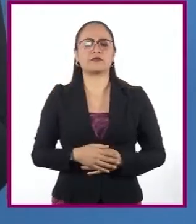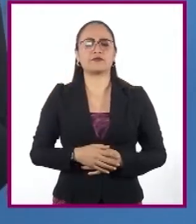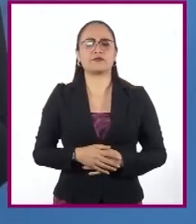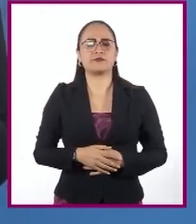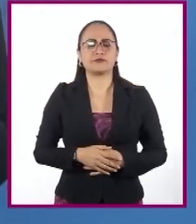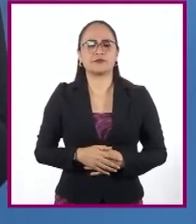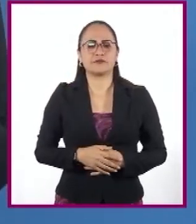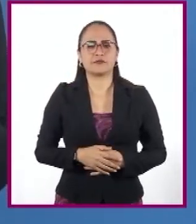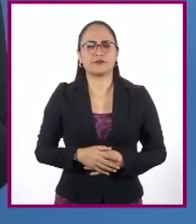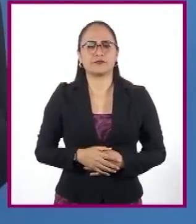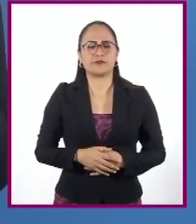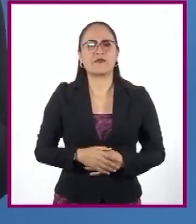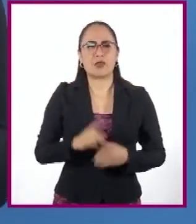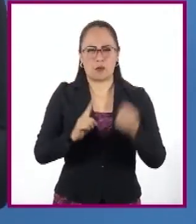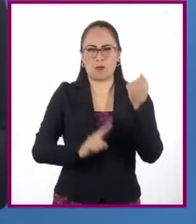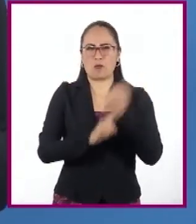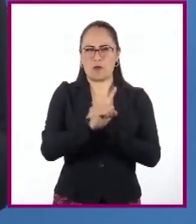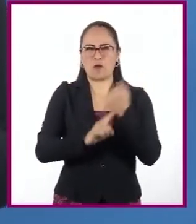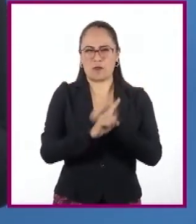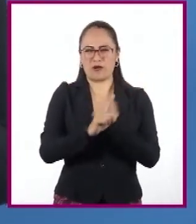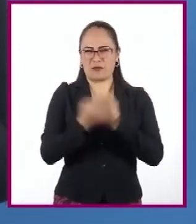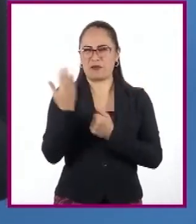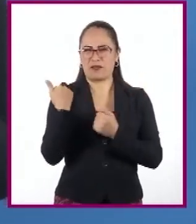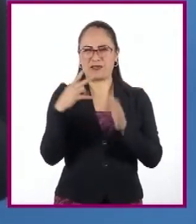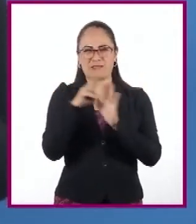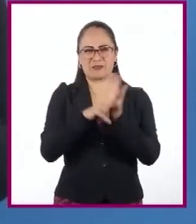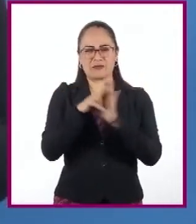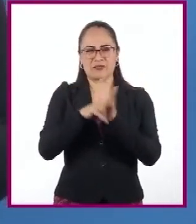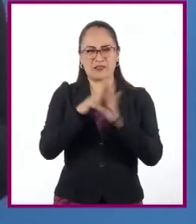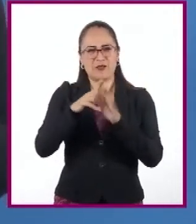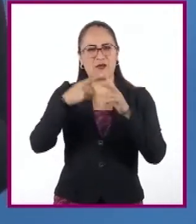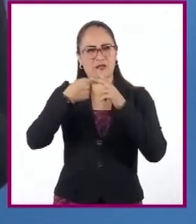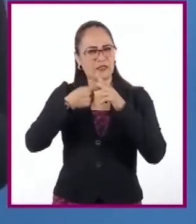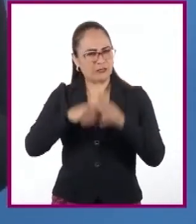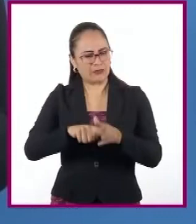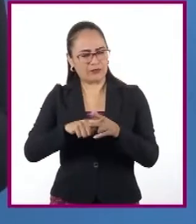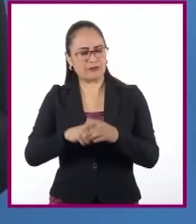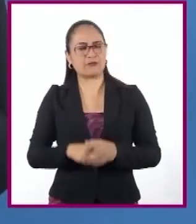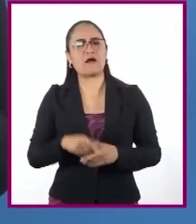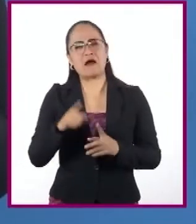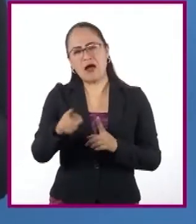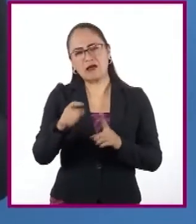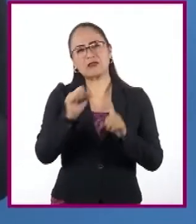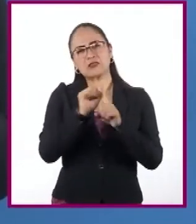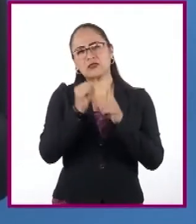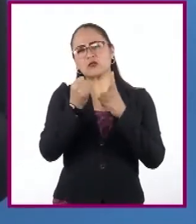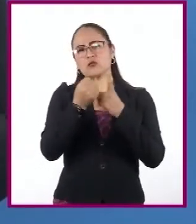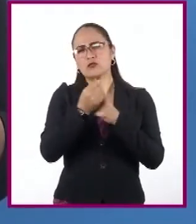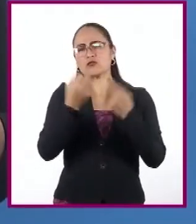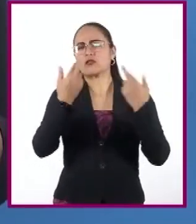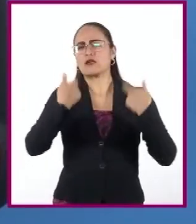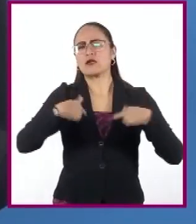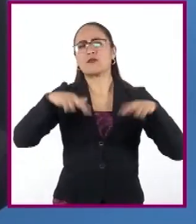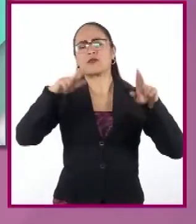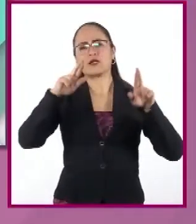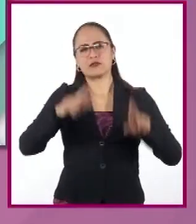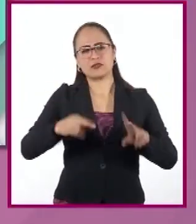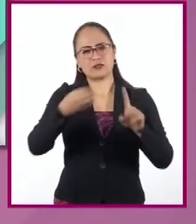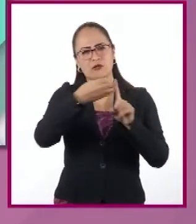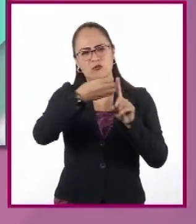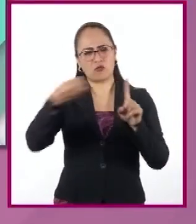El problema que apareció al inicio del video es una situación que se puede representar mediante la